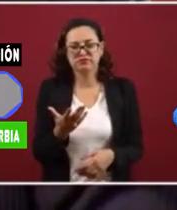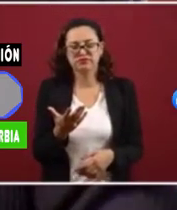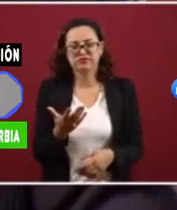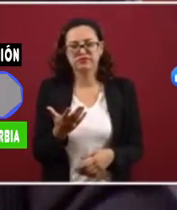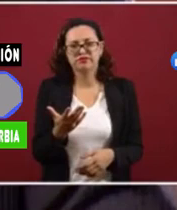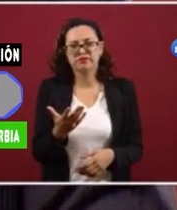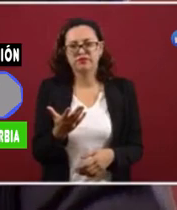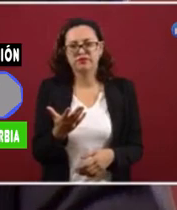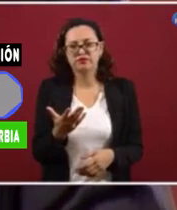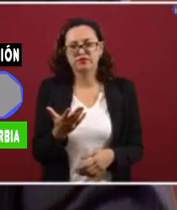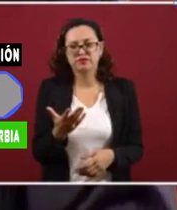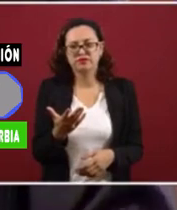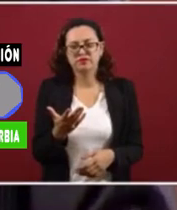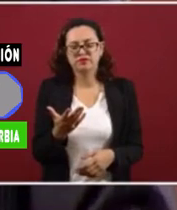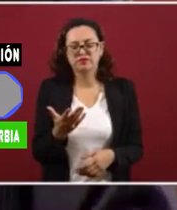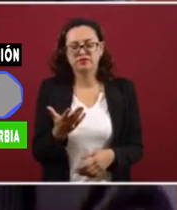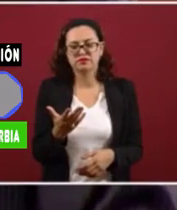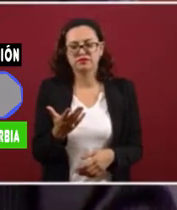me